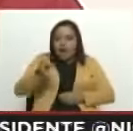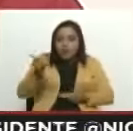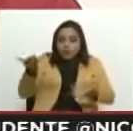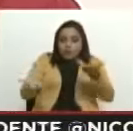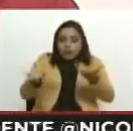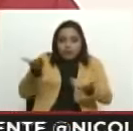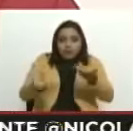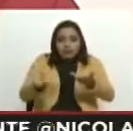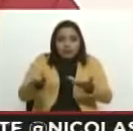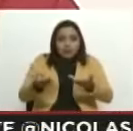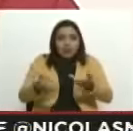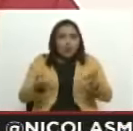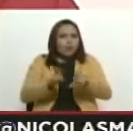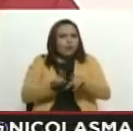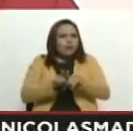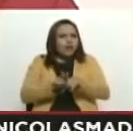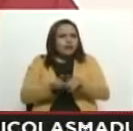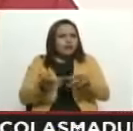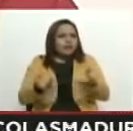un árbol, pues.